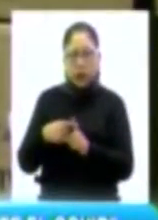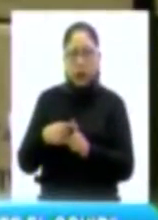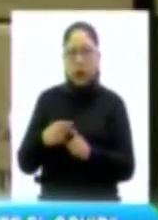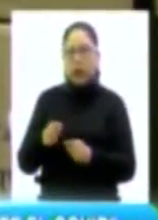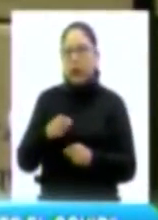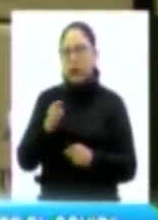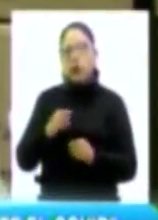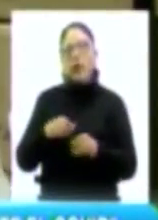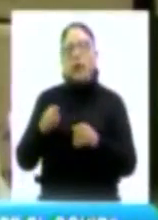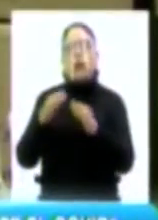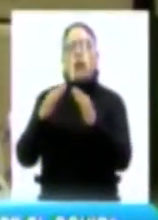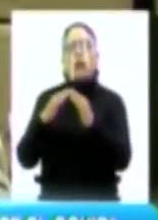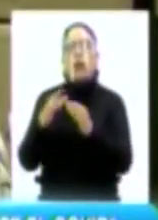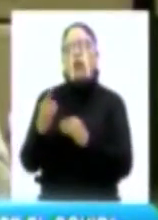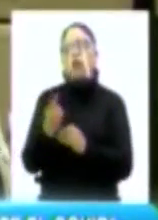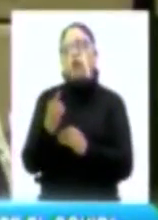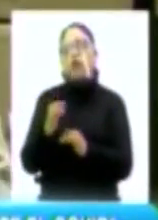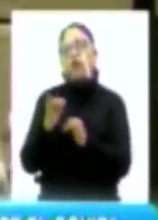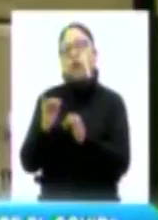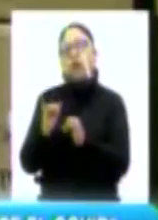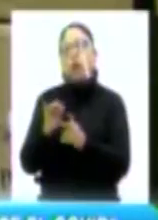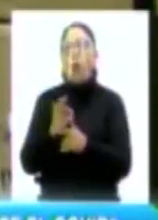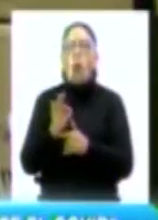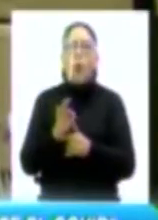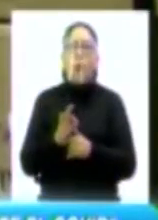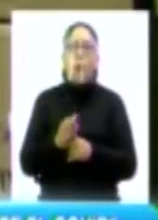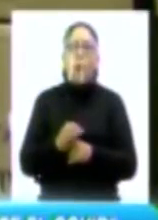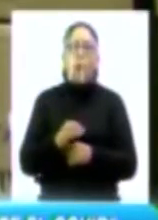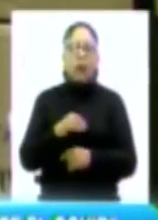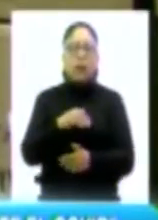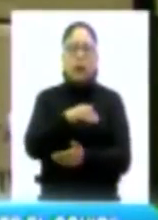defecto se los trata en un centro